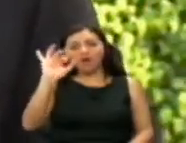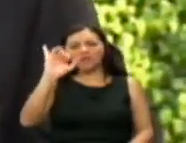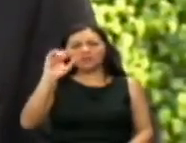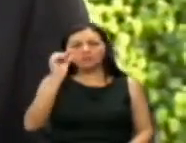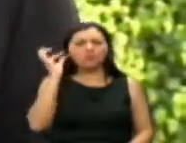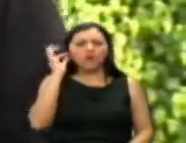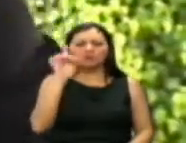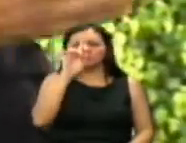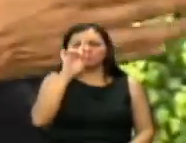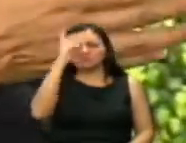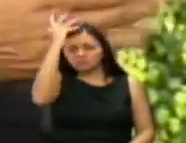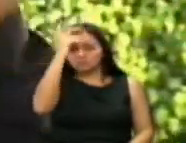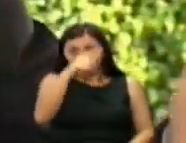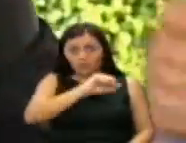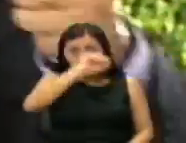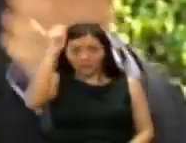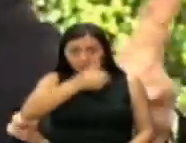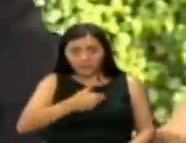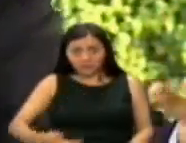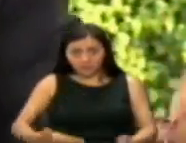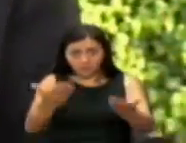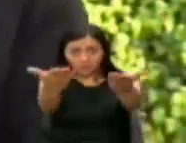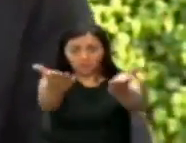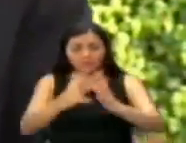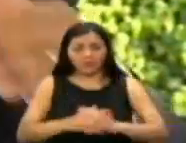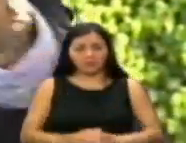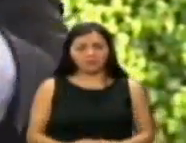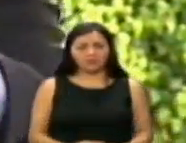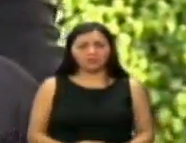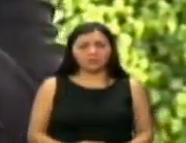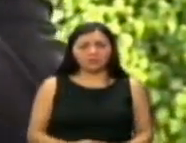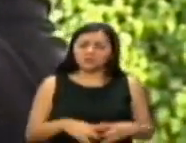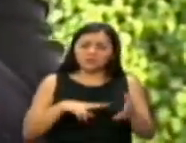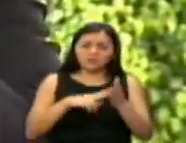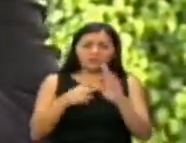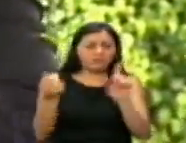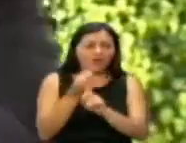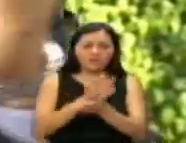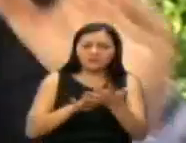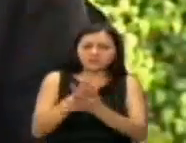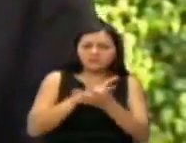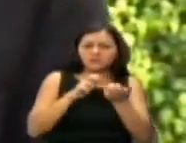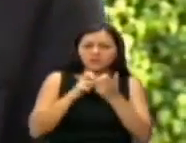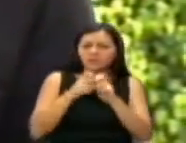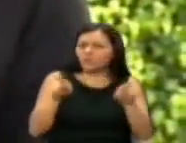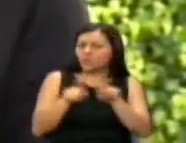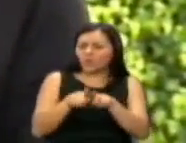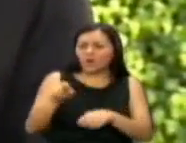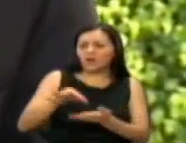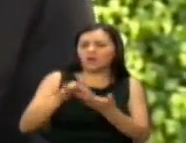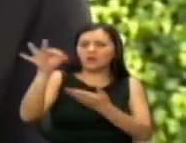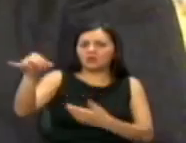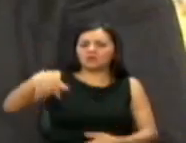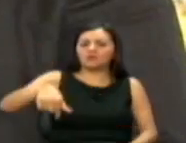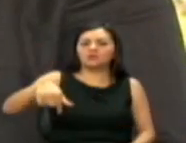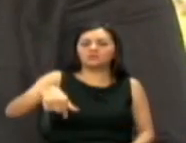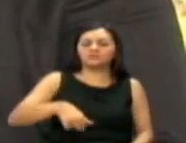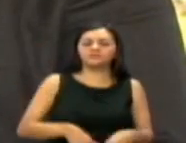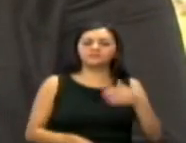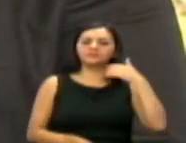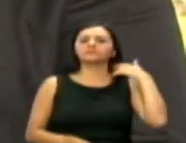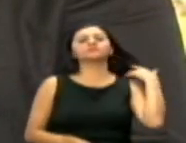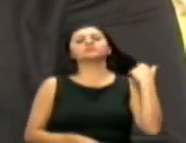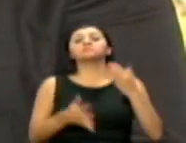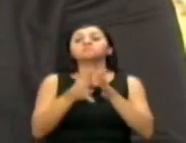pues. Pero miren la prepotencia, la violencia con que actúan. Lo mismo son estos personajes en la zona de INTA. Y este tema lo trató con... No es